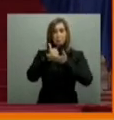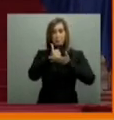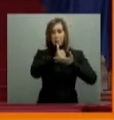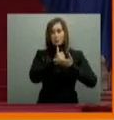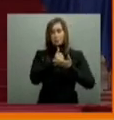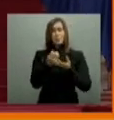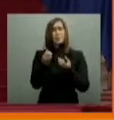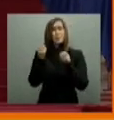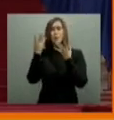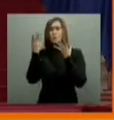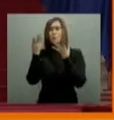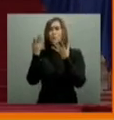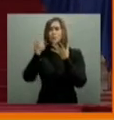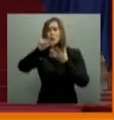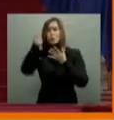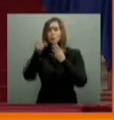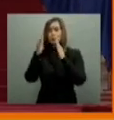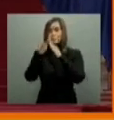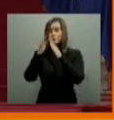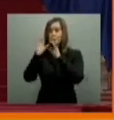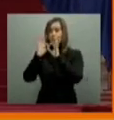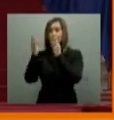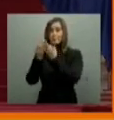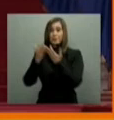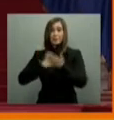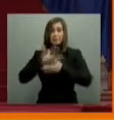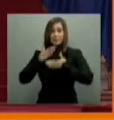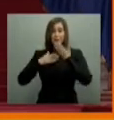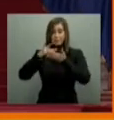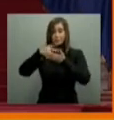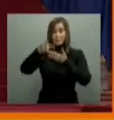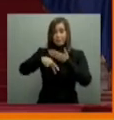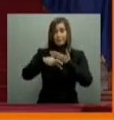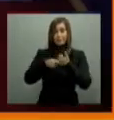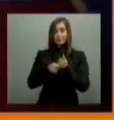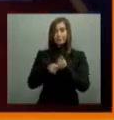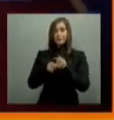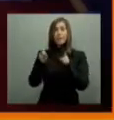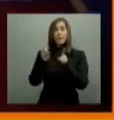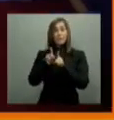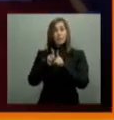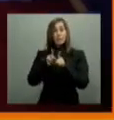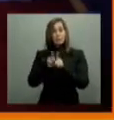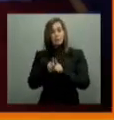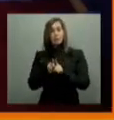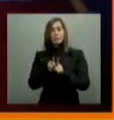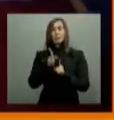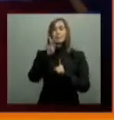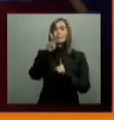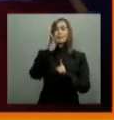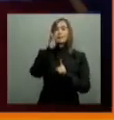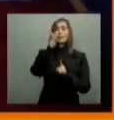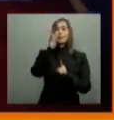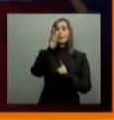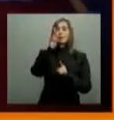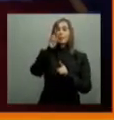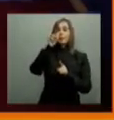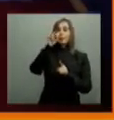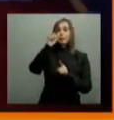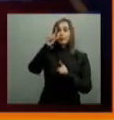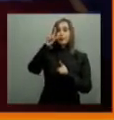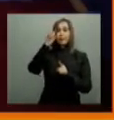hacia el turismo el caribeño cuba comenzó a llevarles de hecho el pleito nuestro de con cuba y